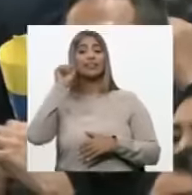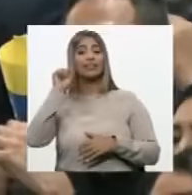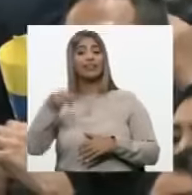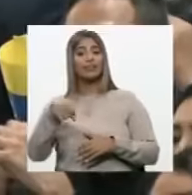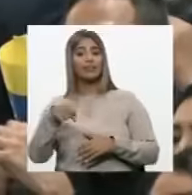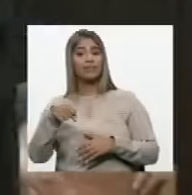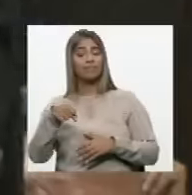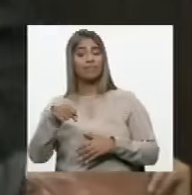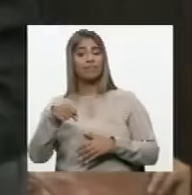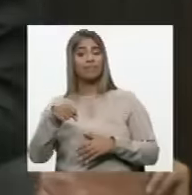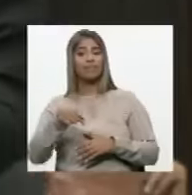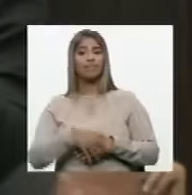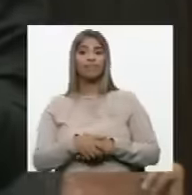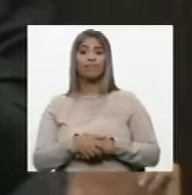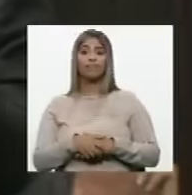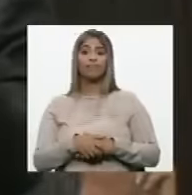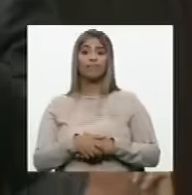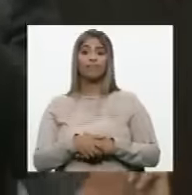1945. Sí.